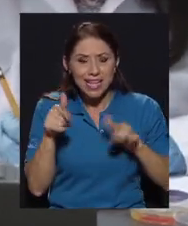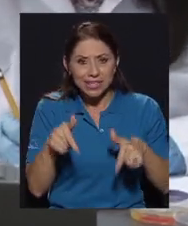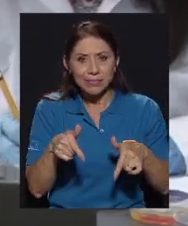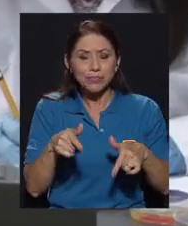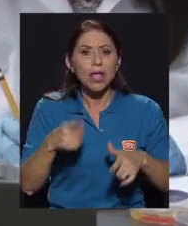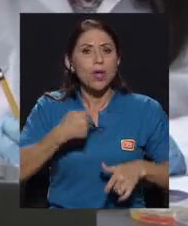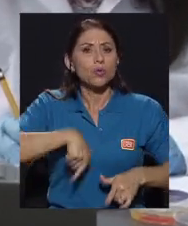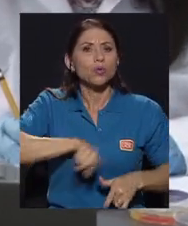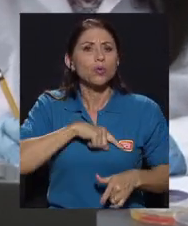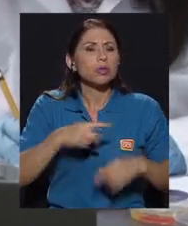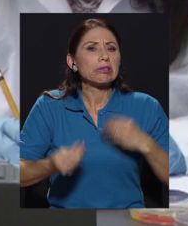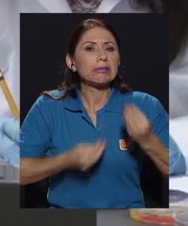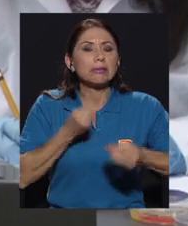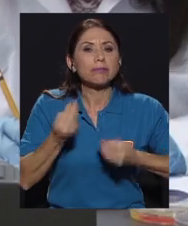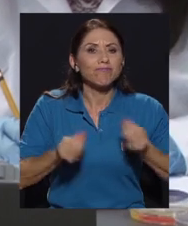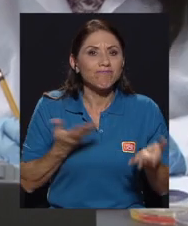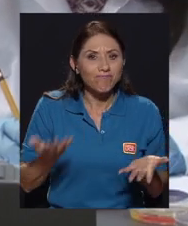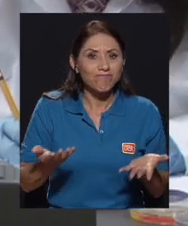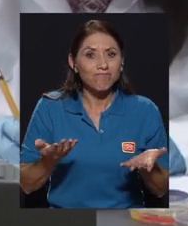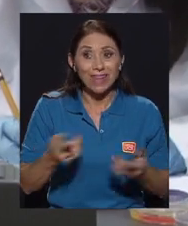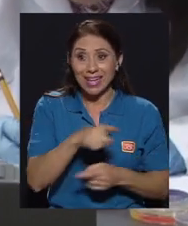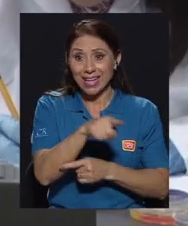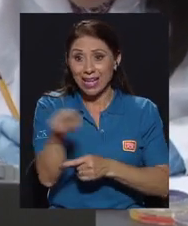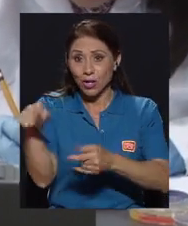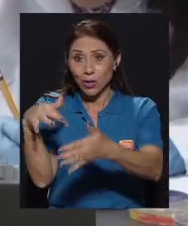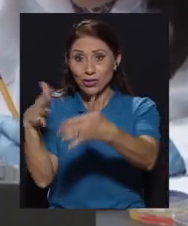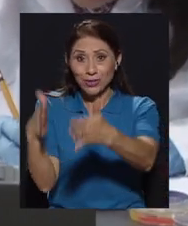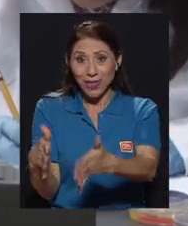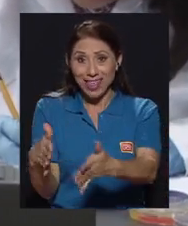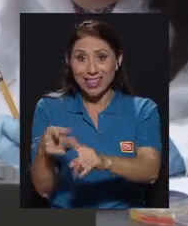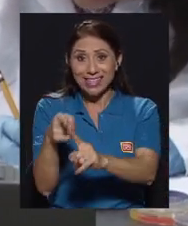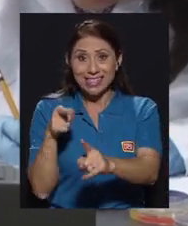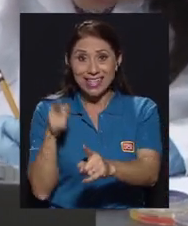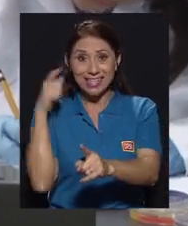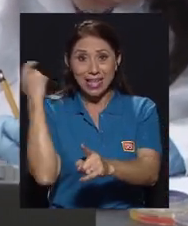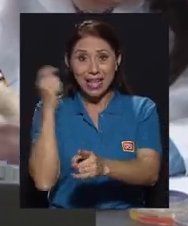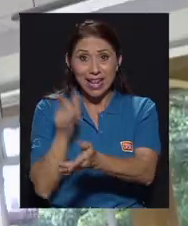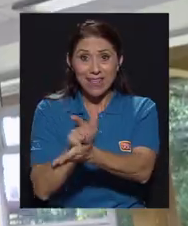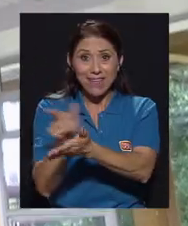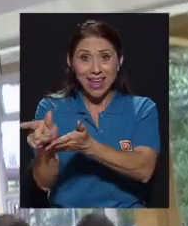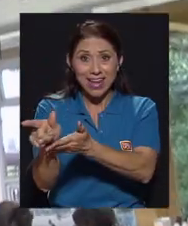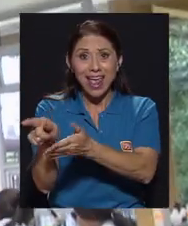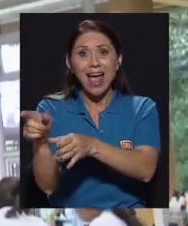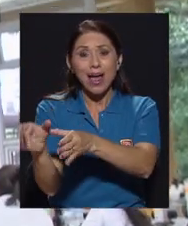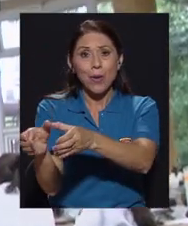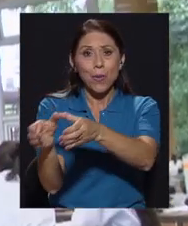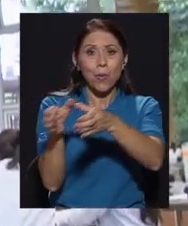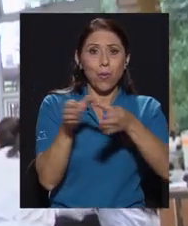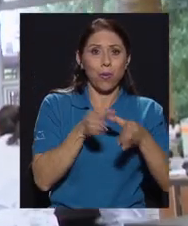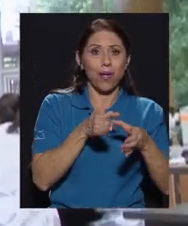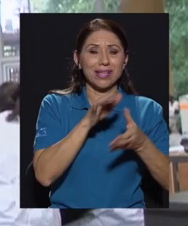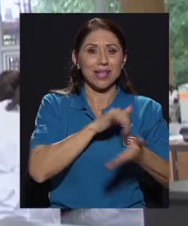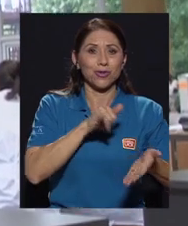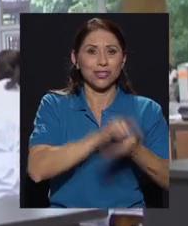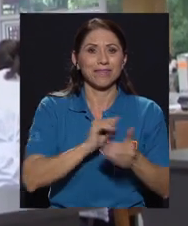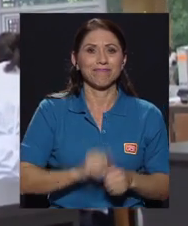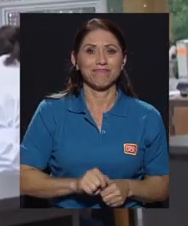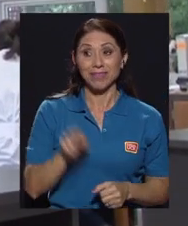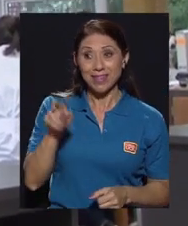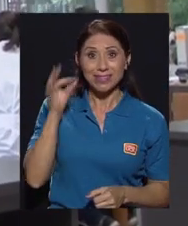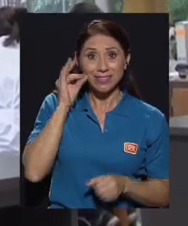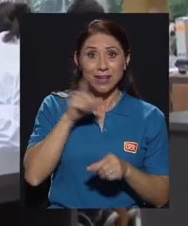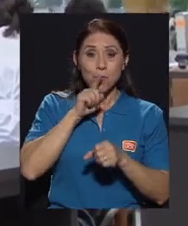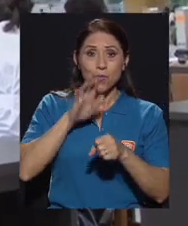Entonces nosotros trasladábamos a los estudiantes desde Liberia hasta San José. Esta